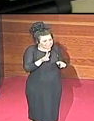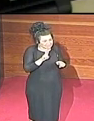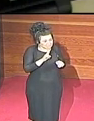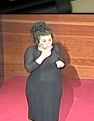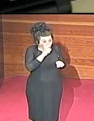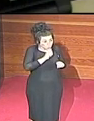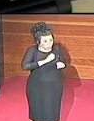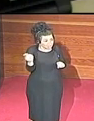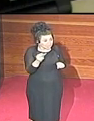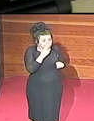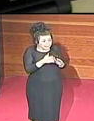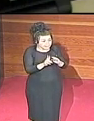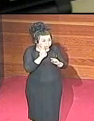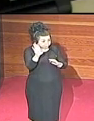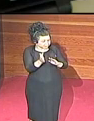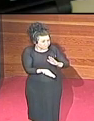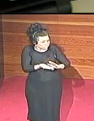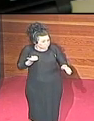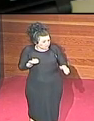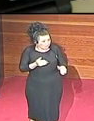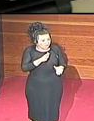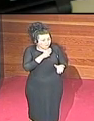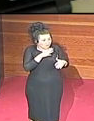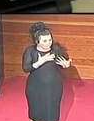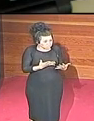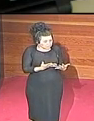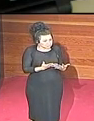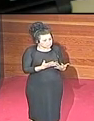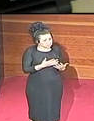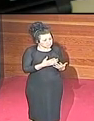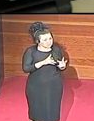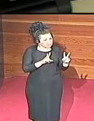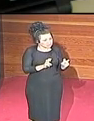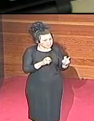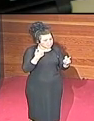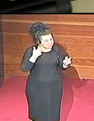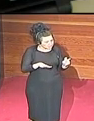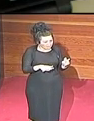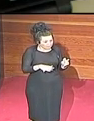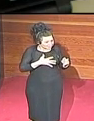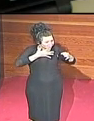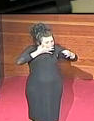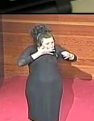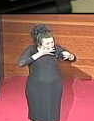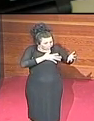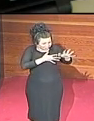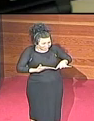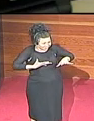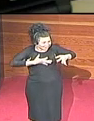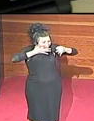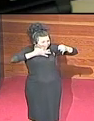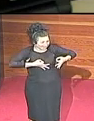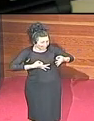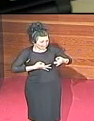Ucrania. Hoy este tema se plantea ya en la práctica. Como